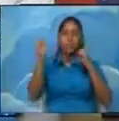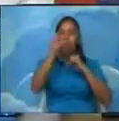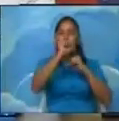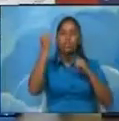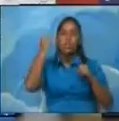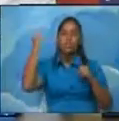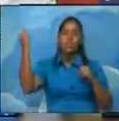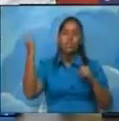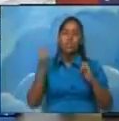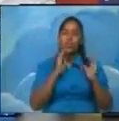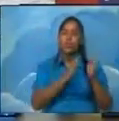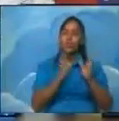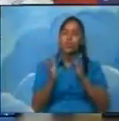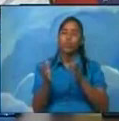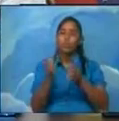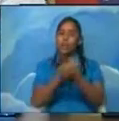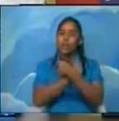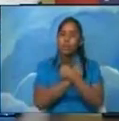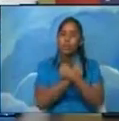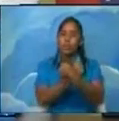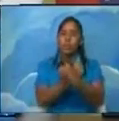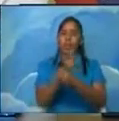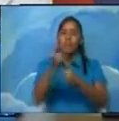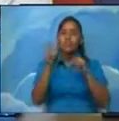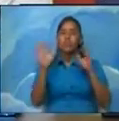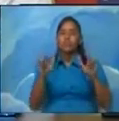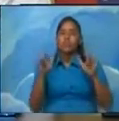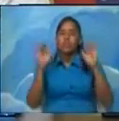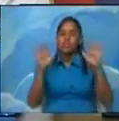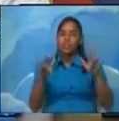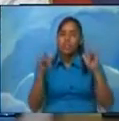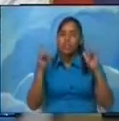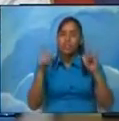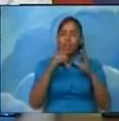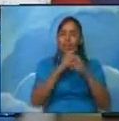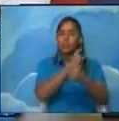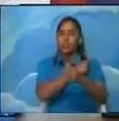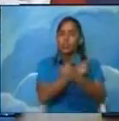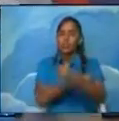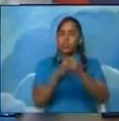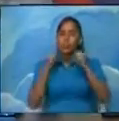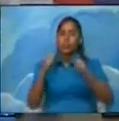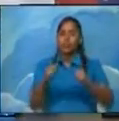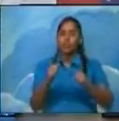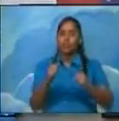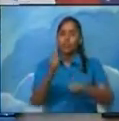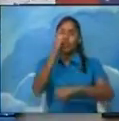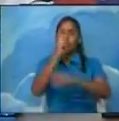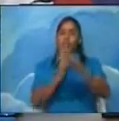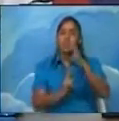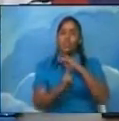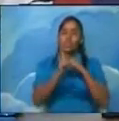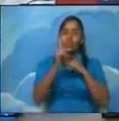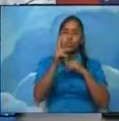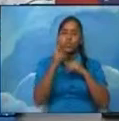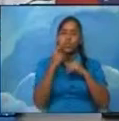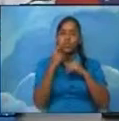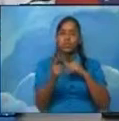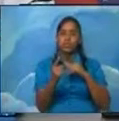sabiduría, conforme a su amor, a su misericordia, a su poder. En el versículo 1